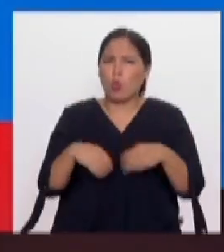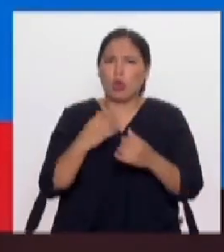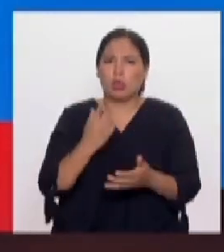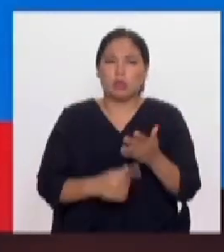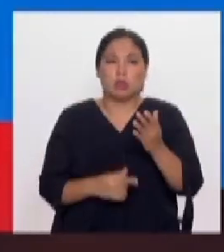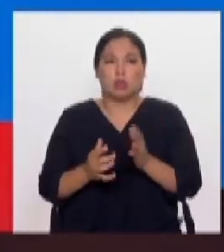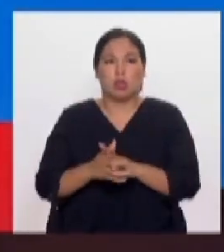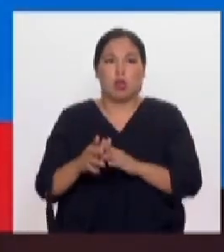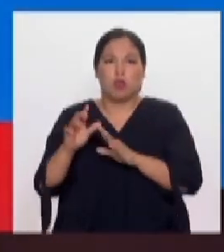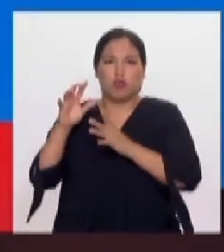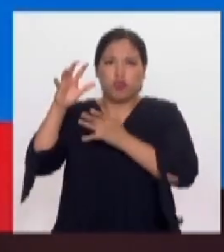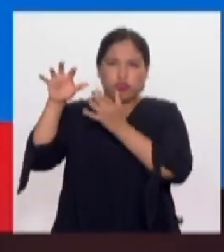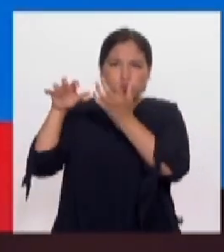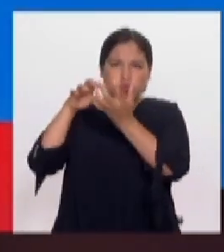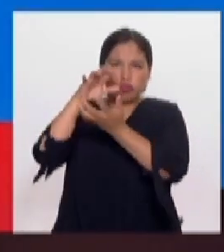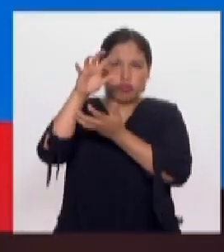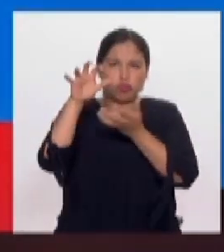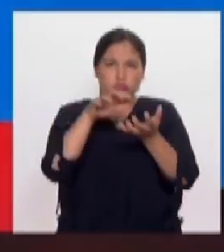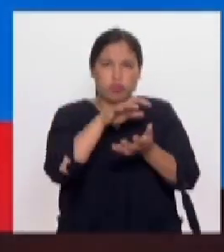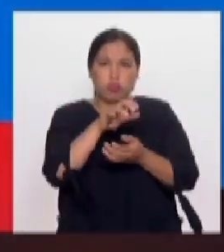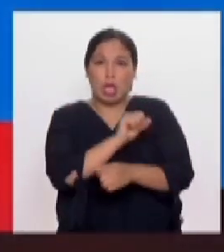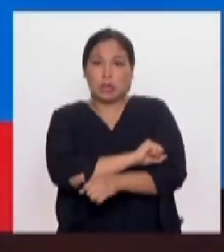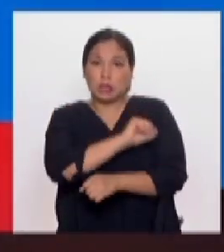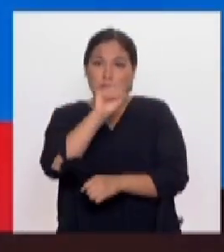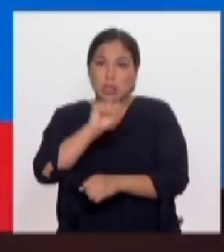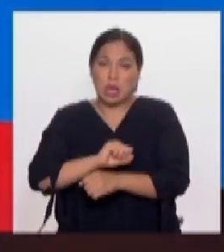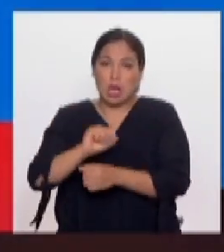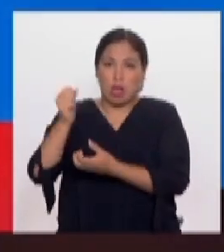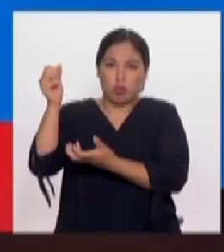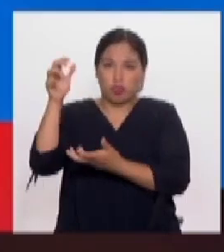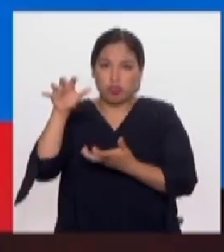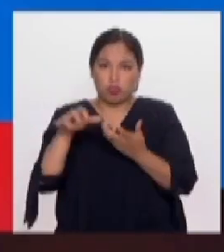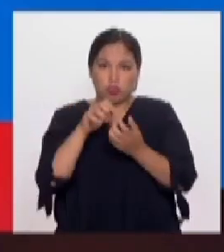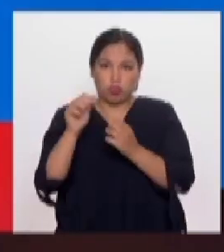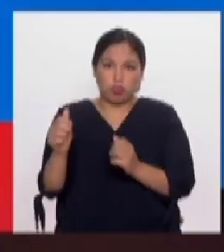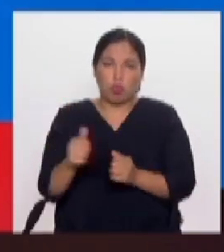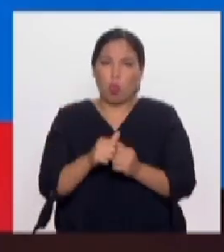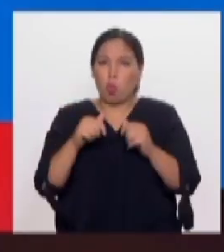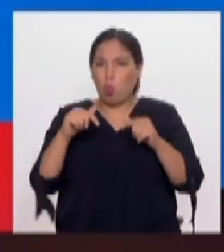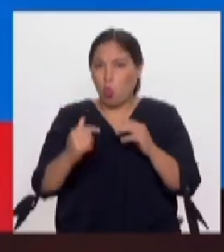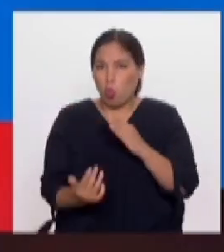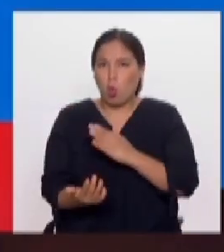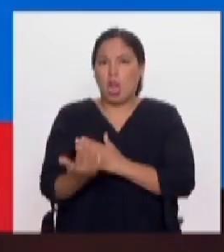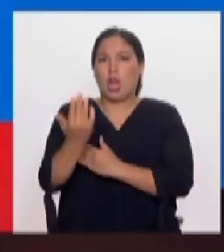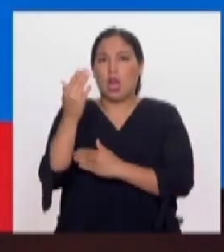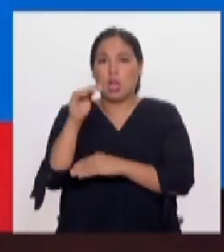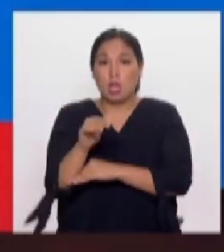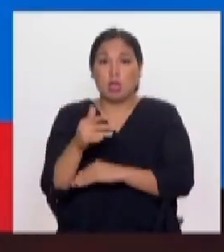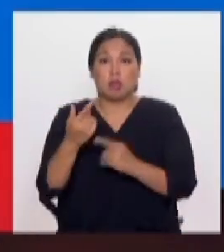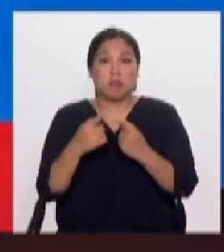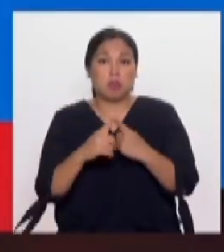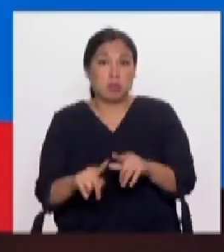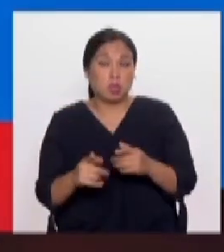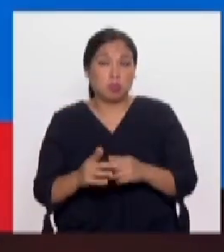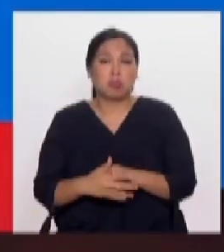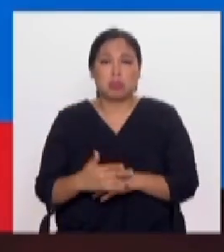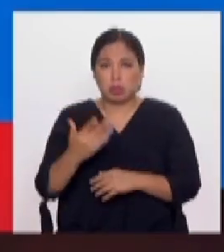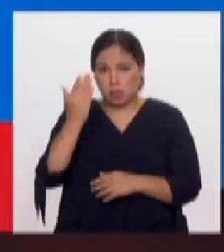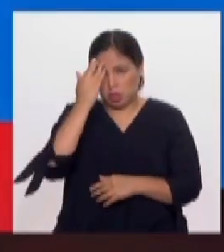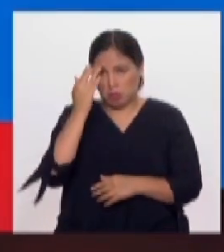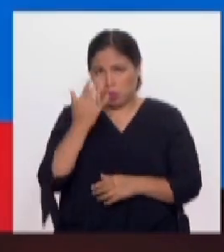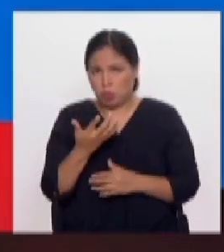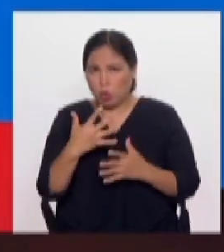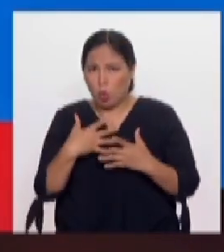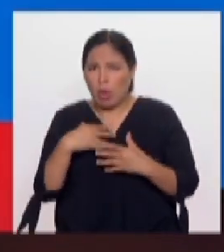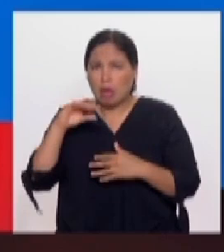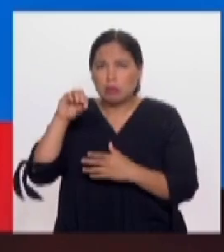de nubosidad provenientes de la sierra, situación que nos acompañaría durante el día, pero tenemos una tendencia de ocurrencia de brillo